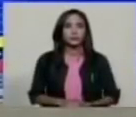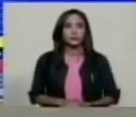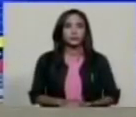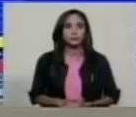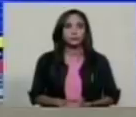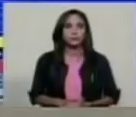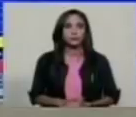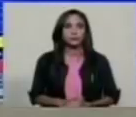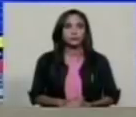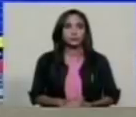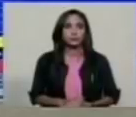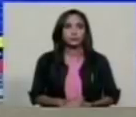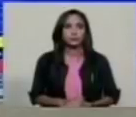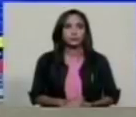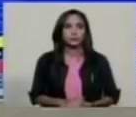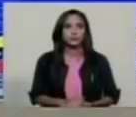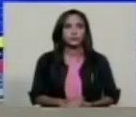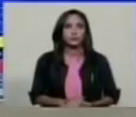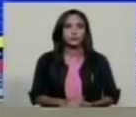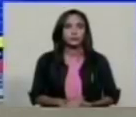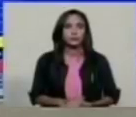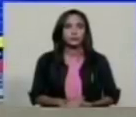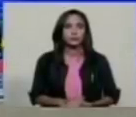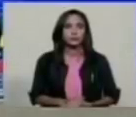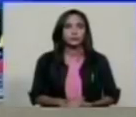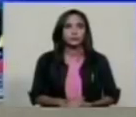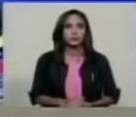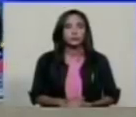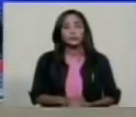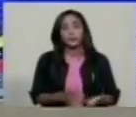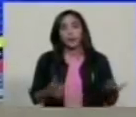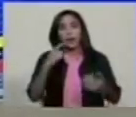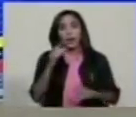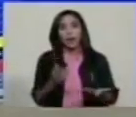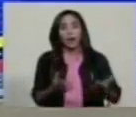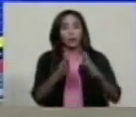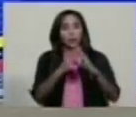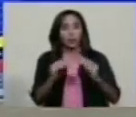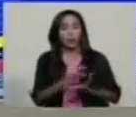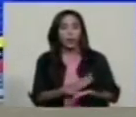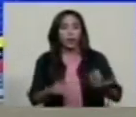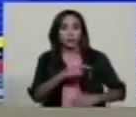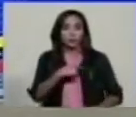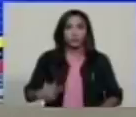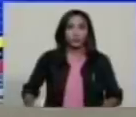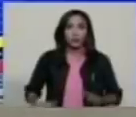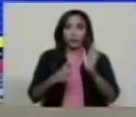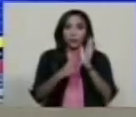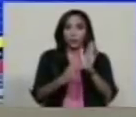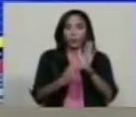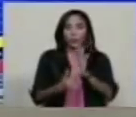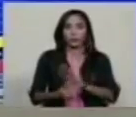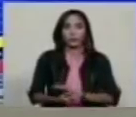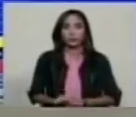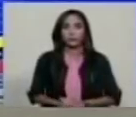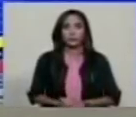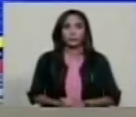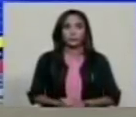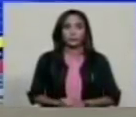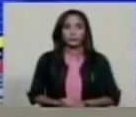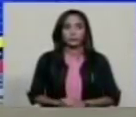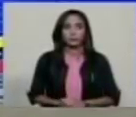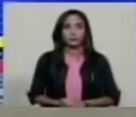Y la China lo demuestra, y Venezuela es un ejemplo de lo exitoso que